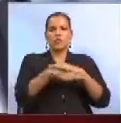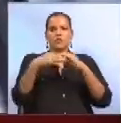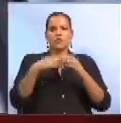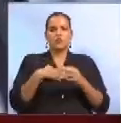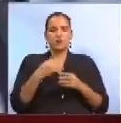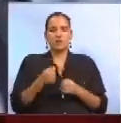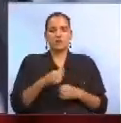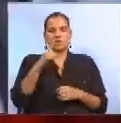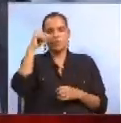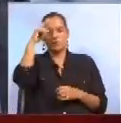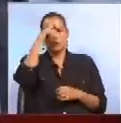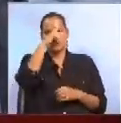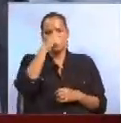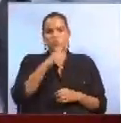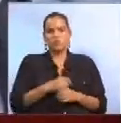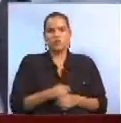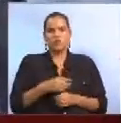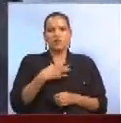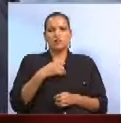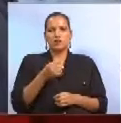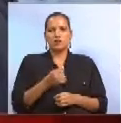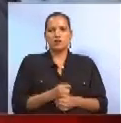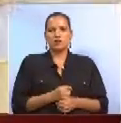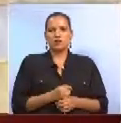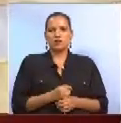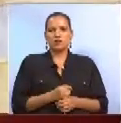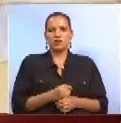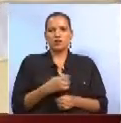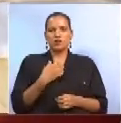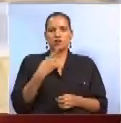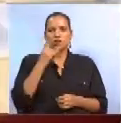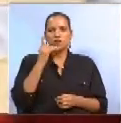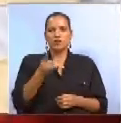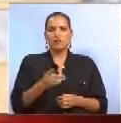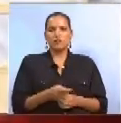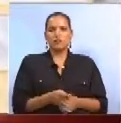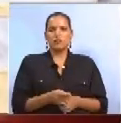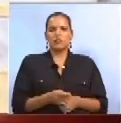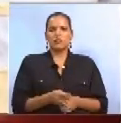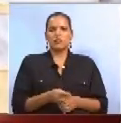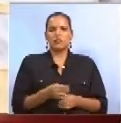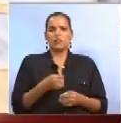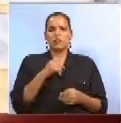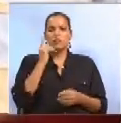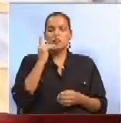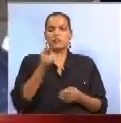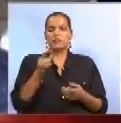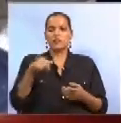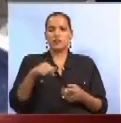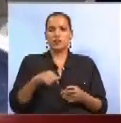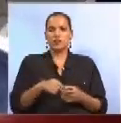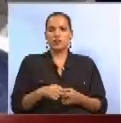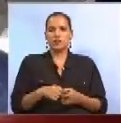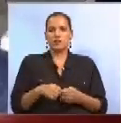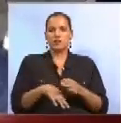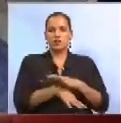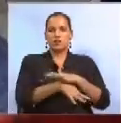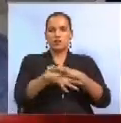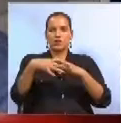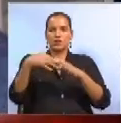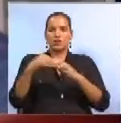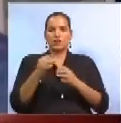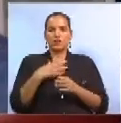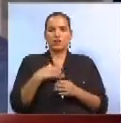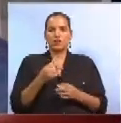proceso muy complicado y existe una incertidumbre bien grande. Es decir, afirmar que este